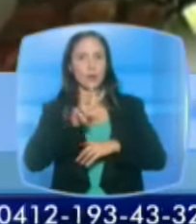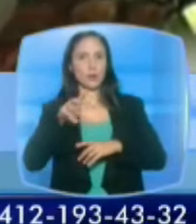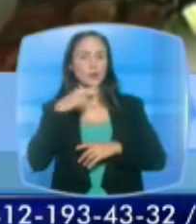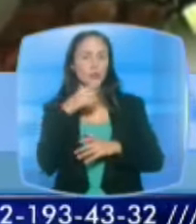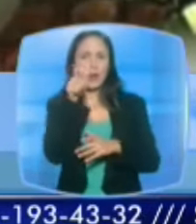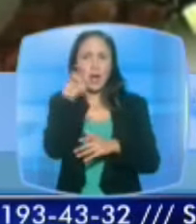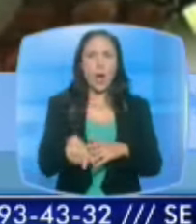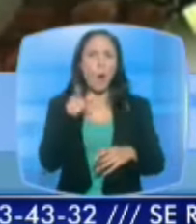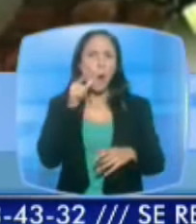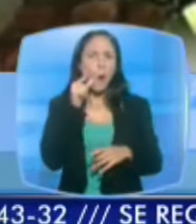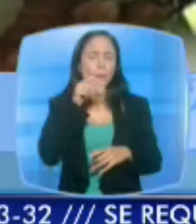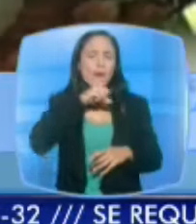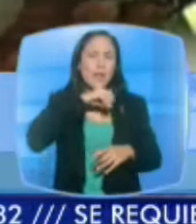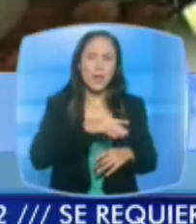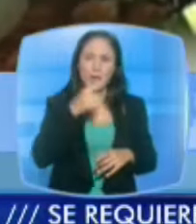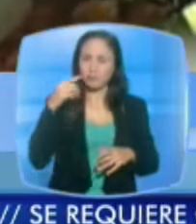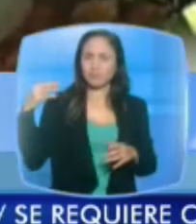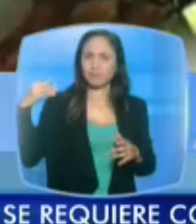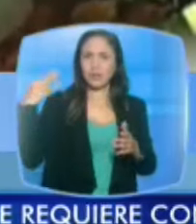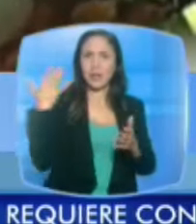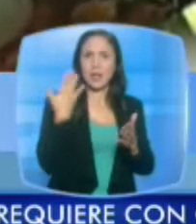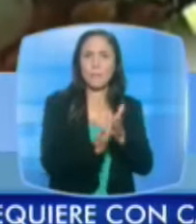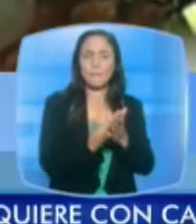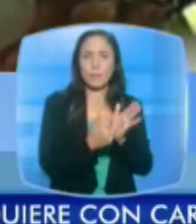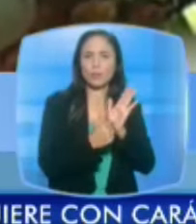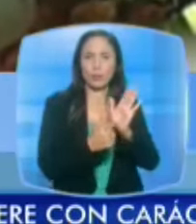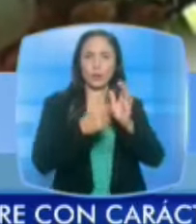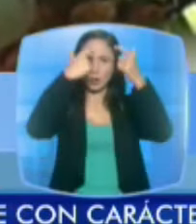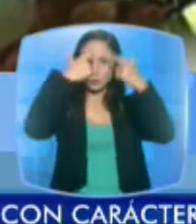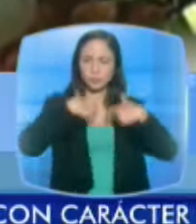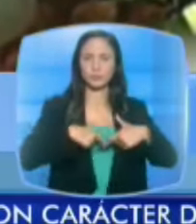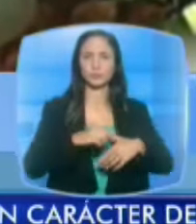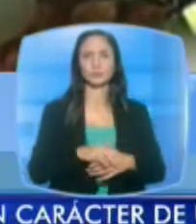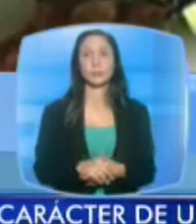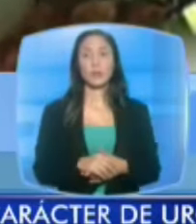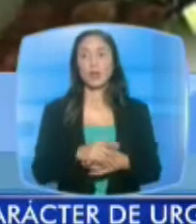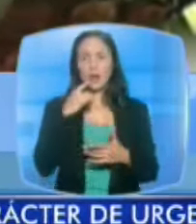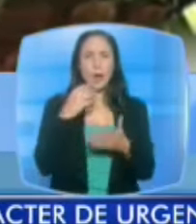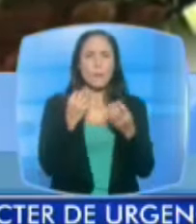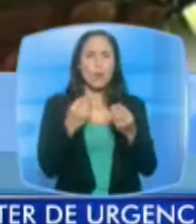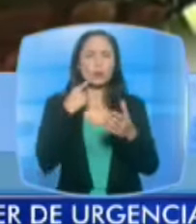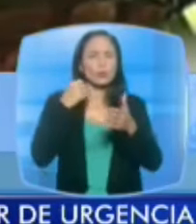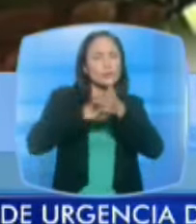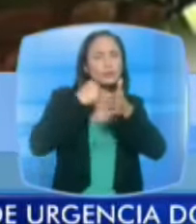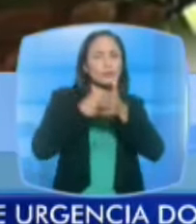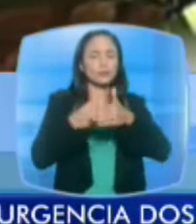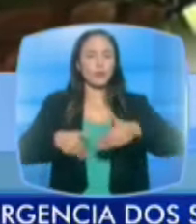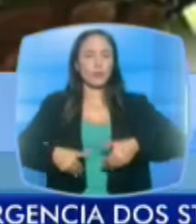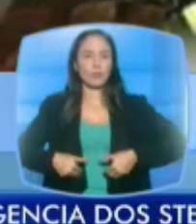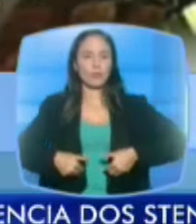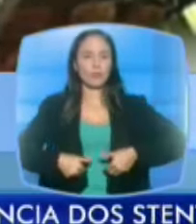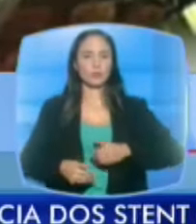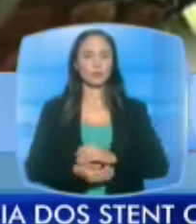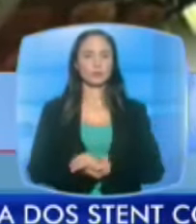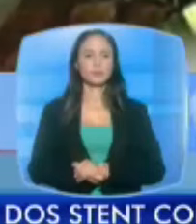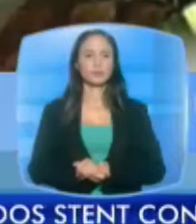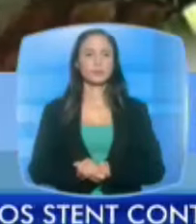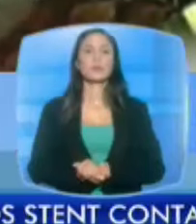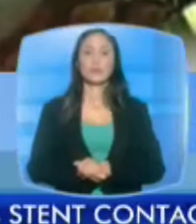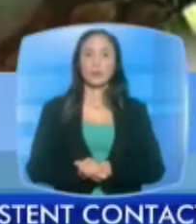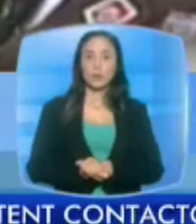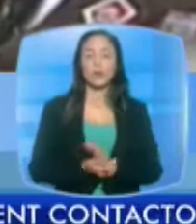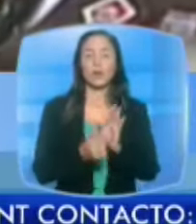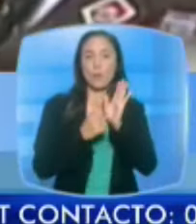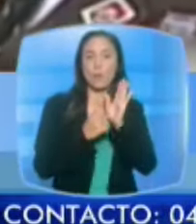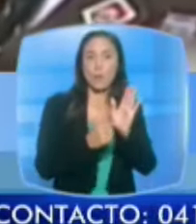territorio es una consecuencia directa de los tiempos que vivió. Es una consecuencia